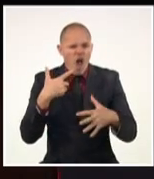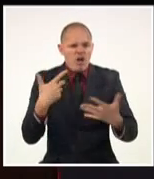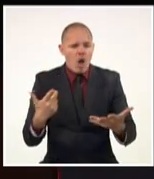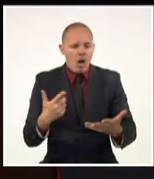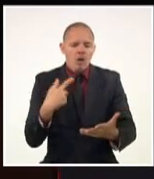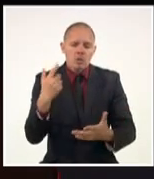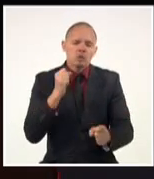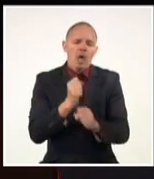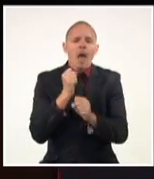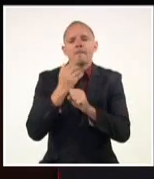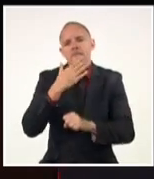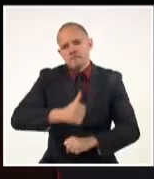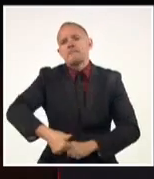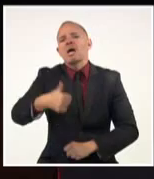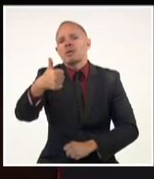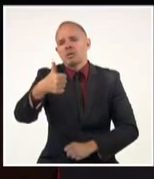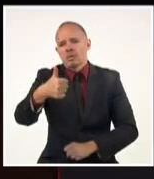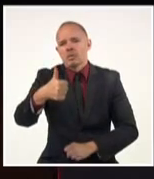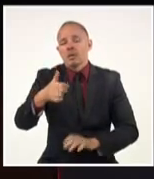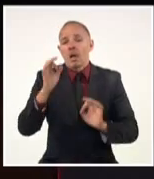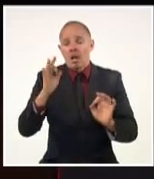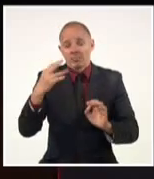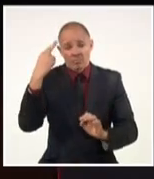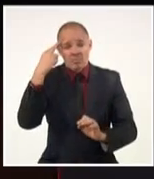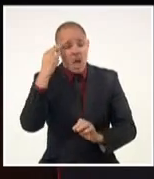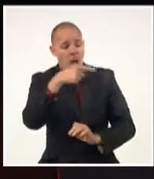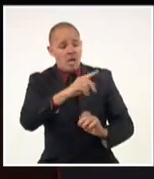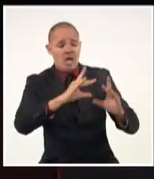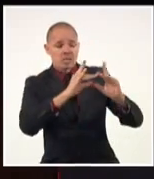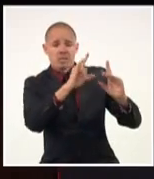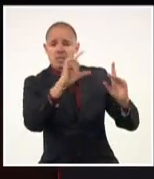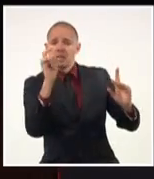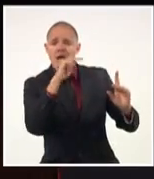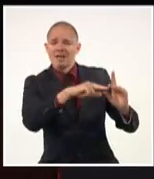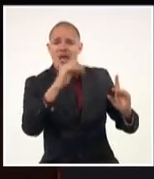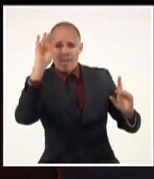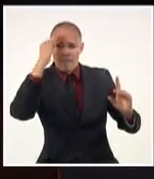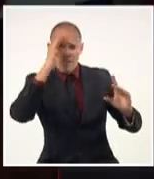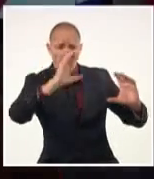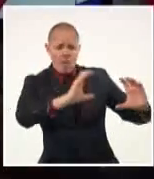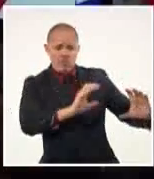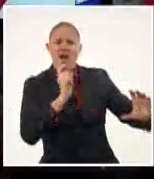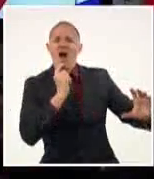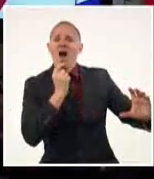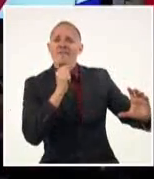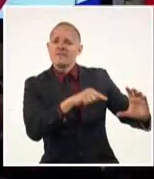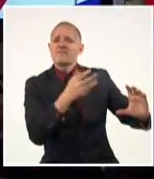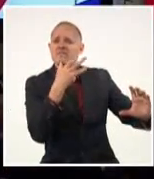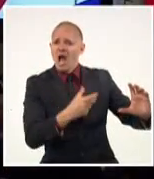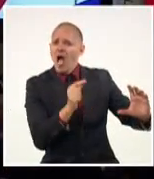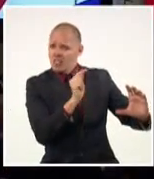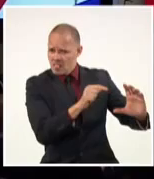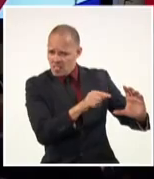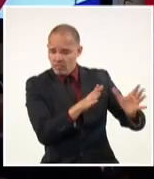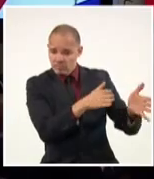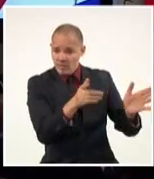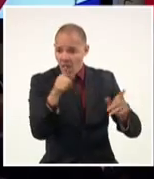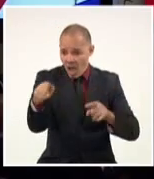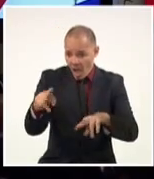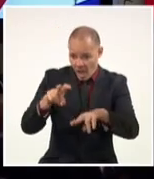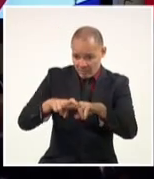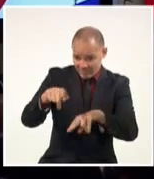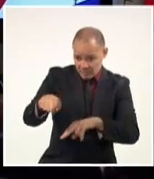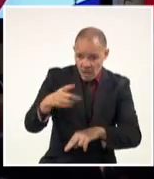mejor. Ante la piedra que guarda las sagradas cenizas de Fidel, ante el general de ejército y líder de la revolución Raúl Castro